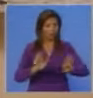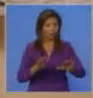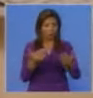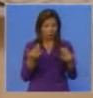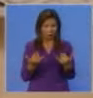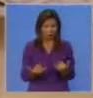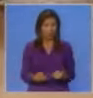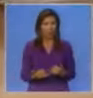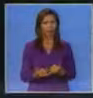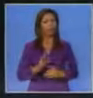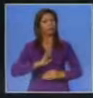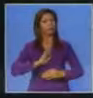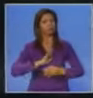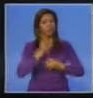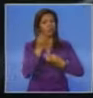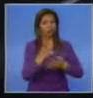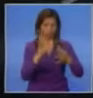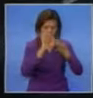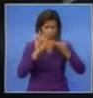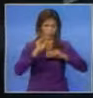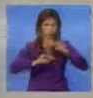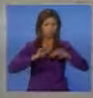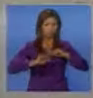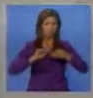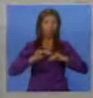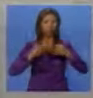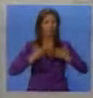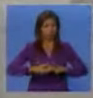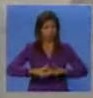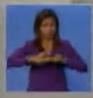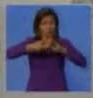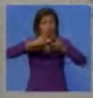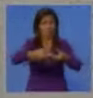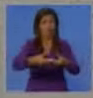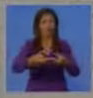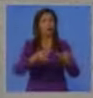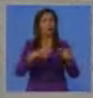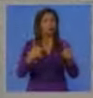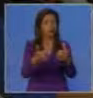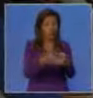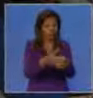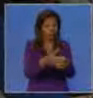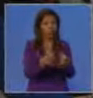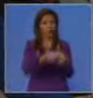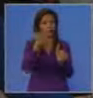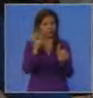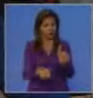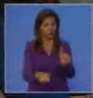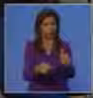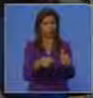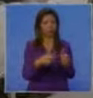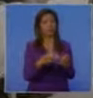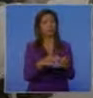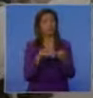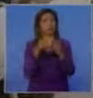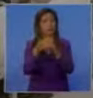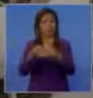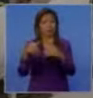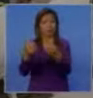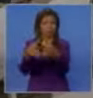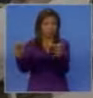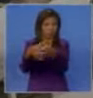en la elaboración de un informe técnico. Luego pasará al Departamento Jurídico y finalmente al Pleno para su conocimiento y